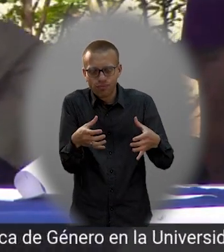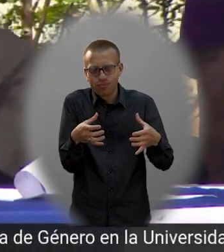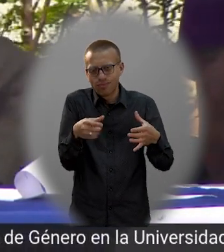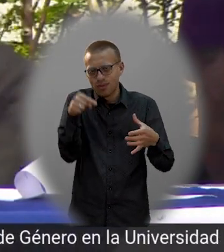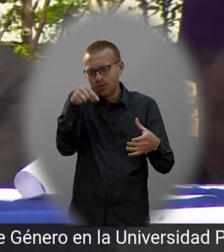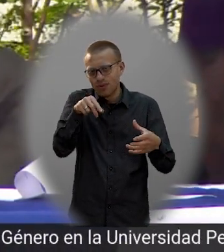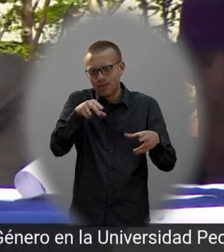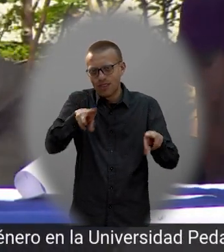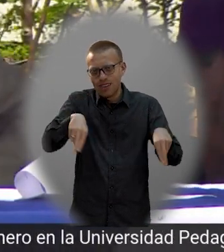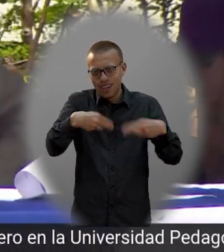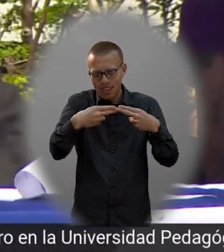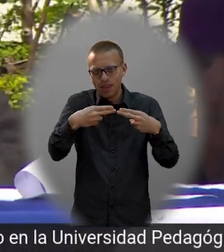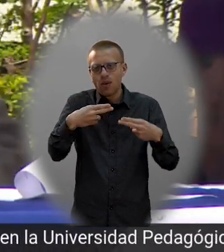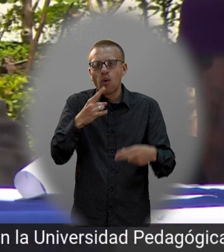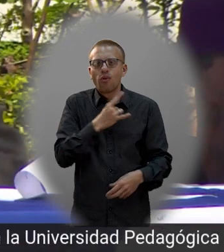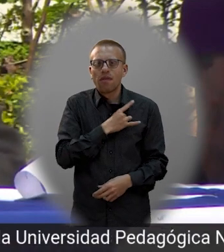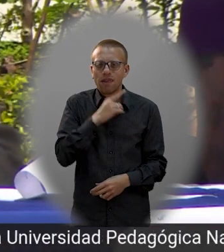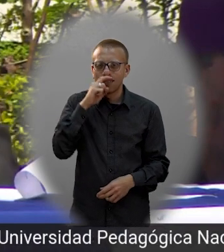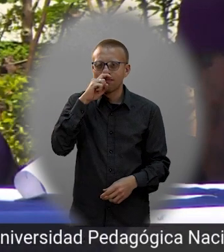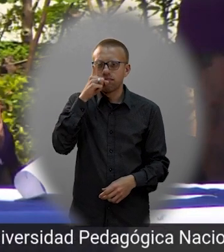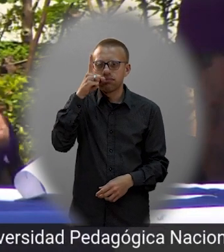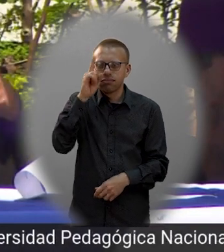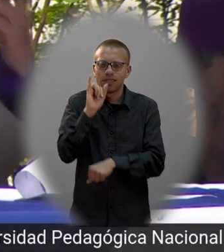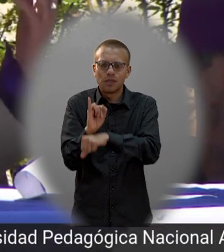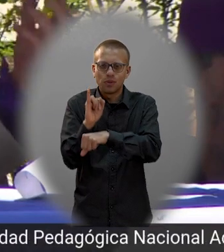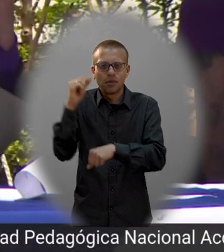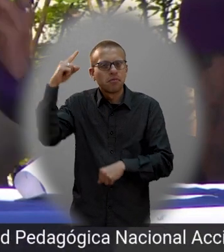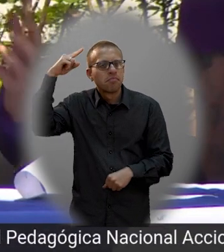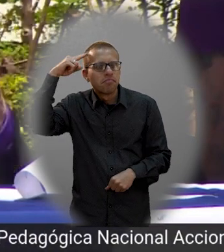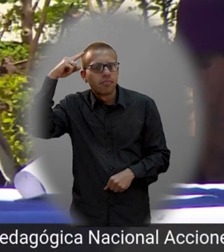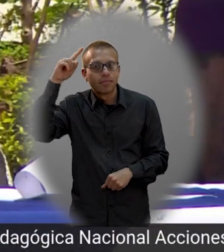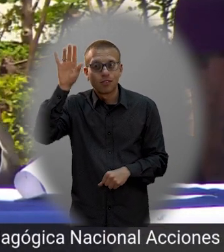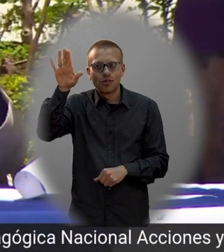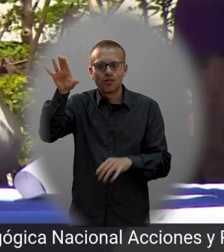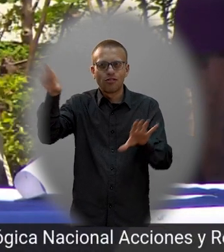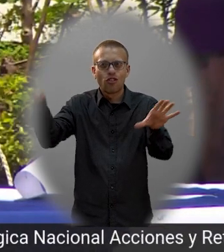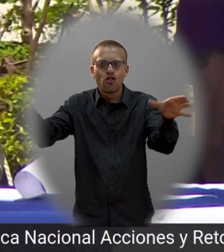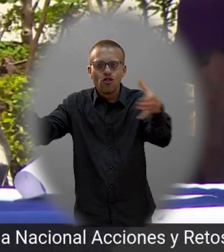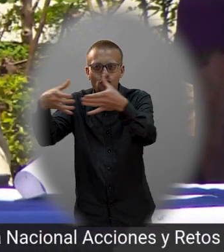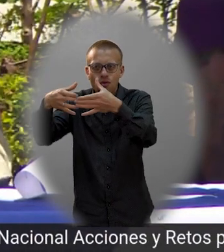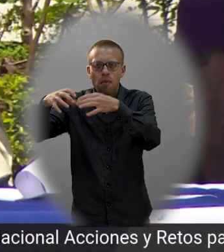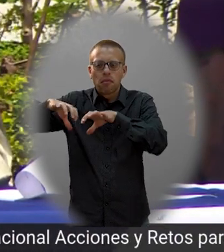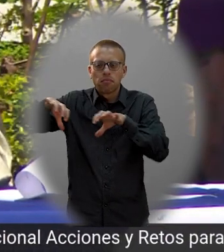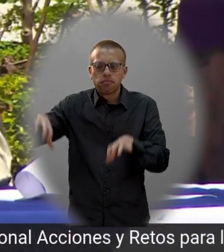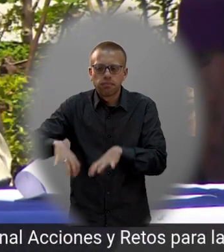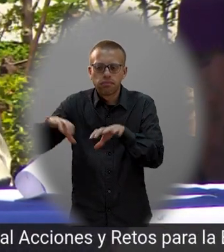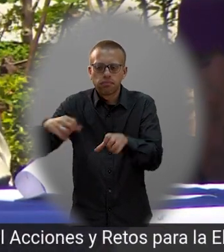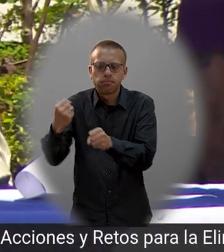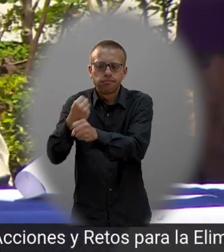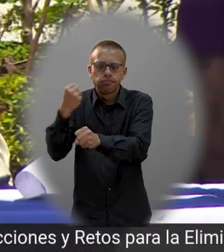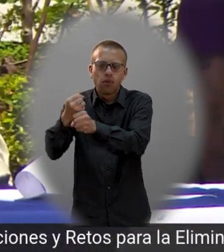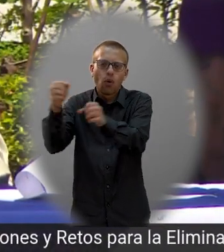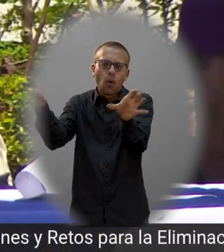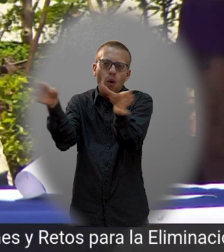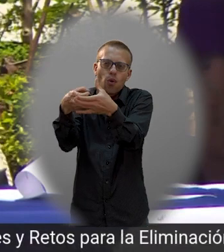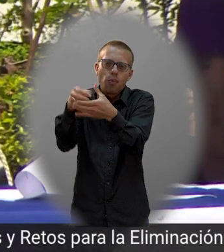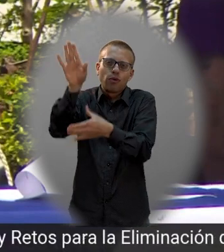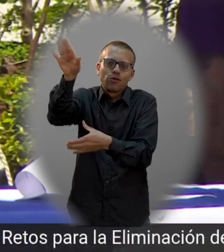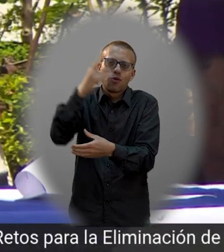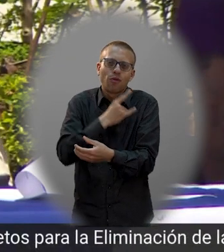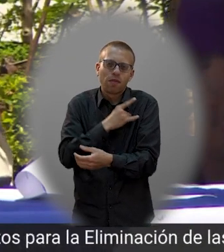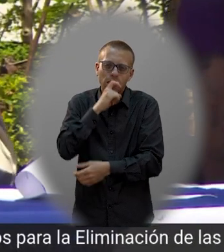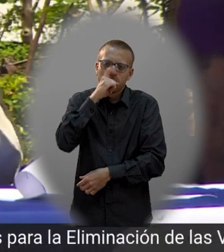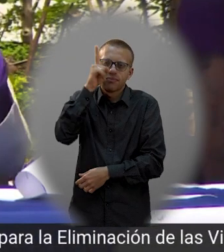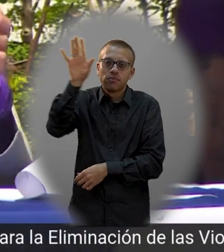de la Universidad Javeriana, del Instituto Pensar, ha venido también haciendo un trabajo con las colectivas sobre el sentido de